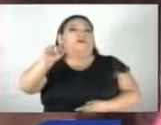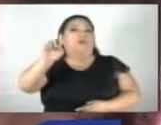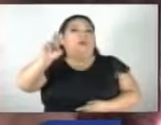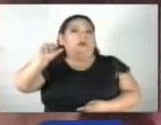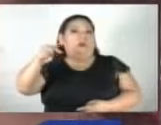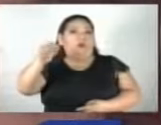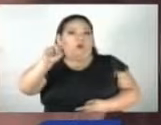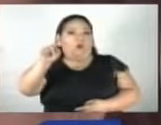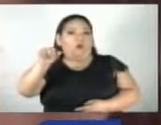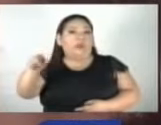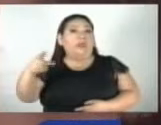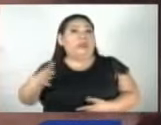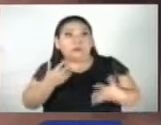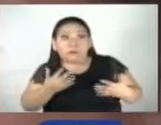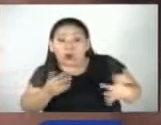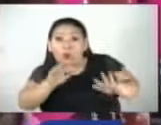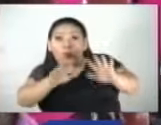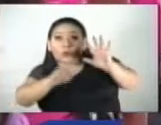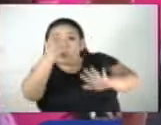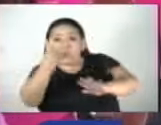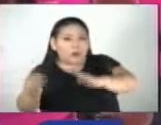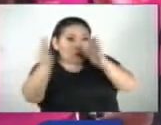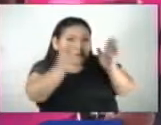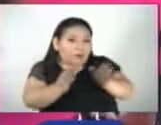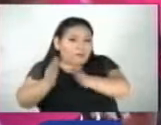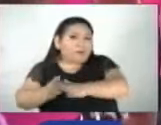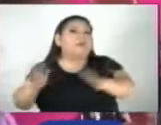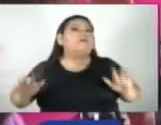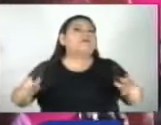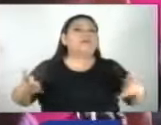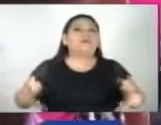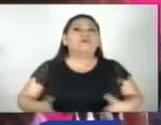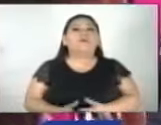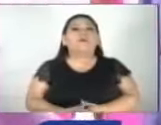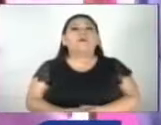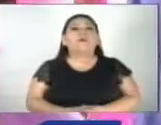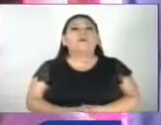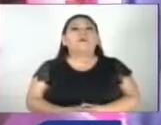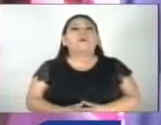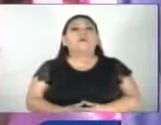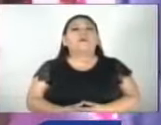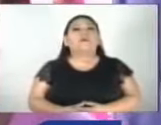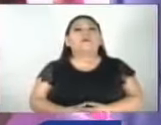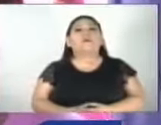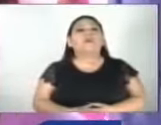José Villanueva y Zaragoza. La alcaldesa dio un plazo de 8 días para planificar el encuentro.